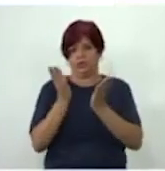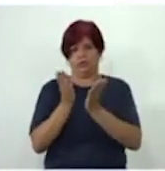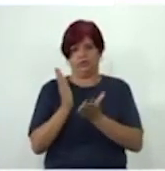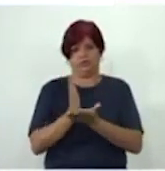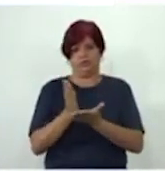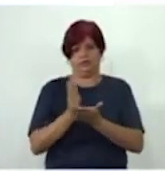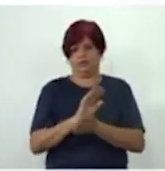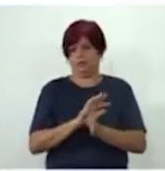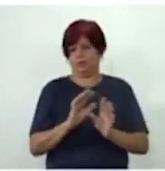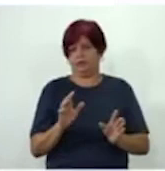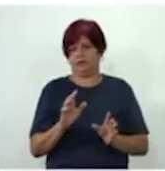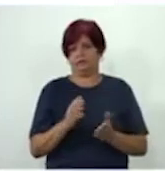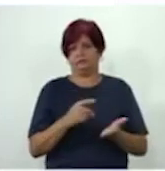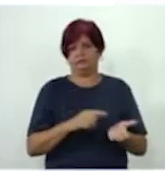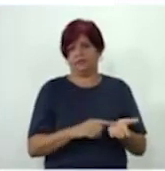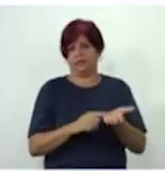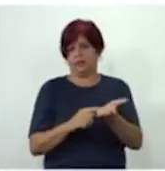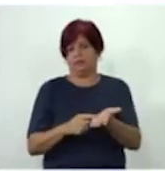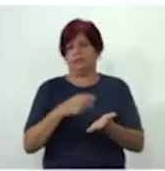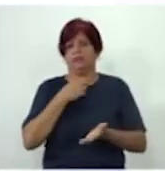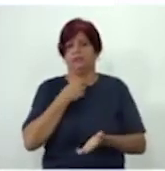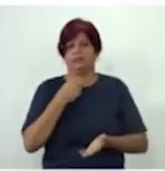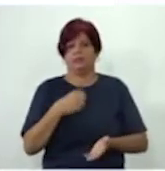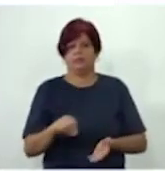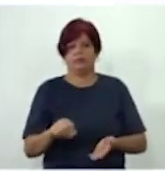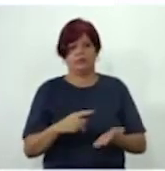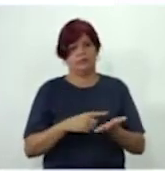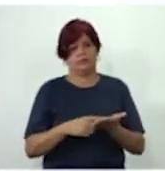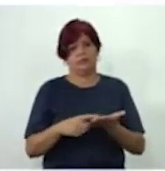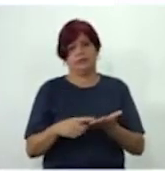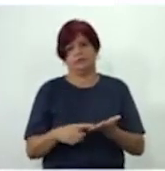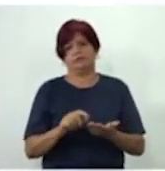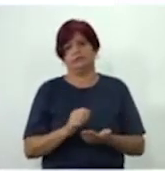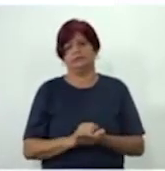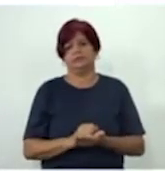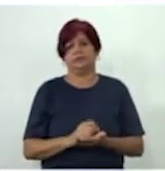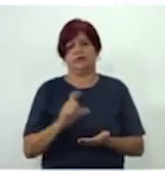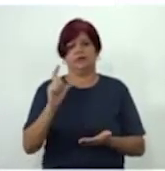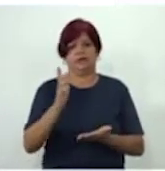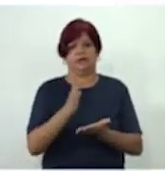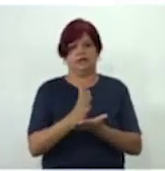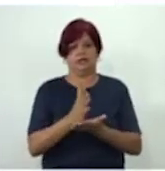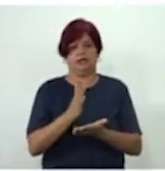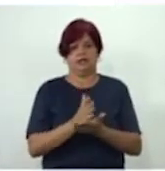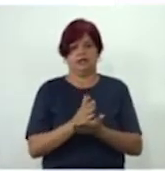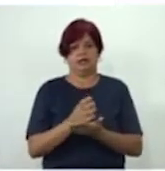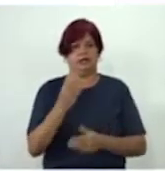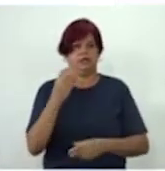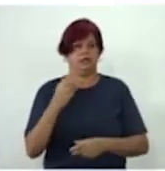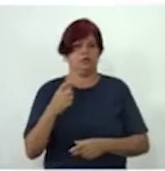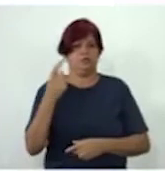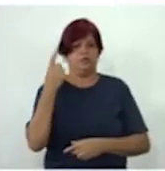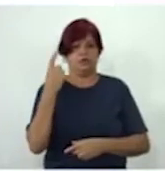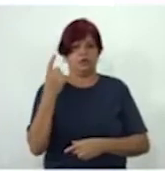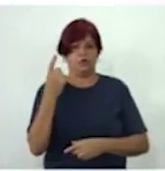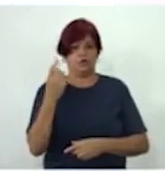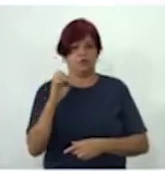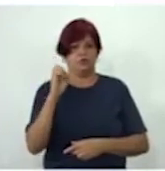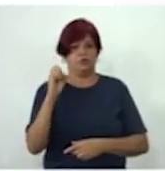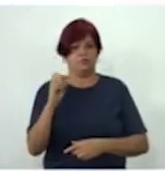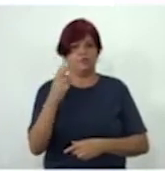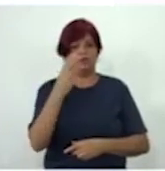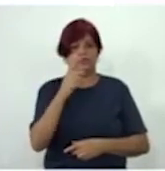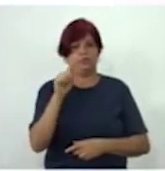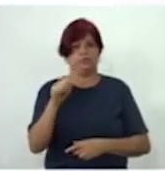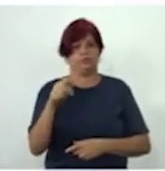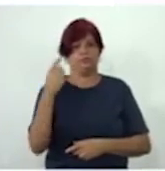Aquí les mostramos en el ejemplo la semana que corresponde, la clase, o sea, en la clase número 1, el epígrafe